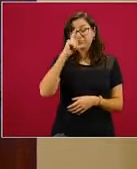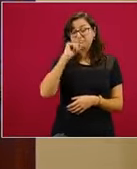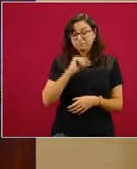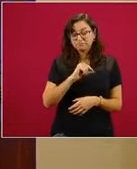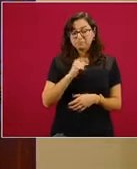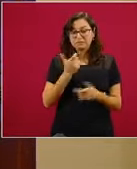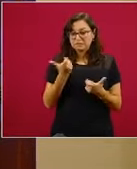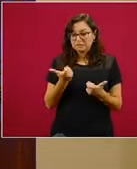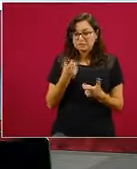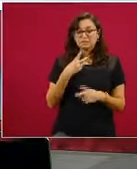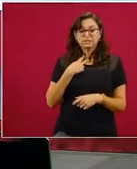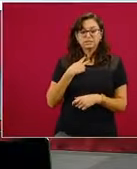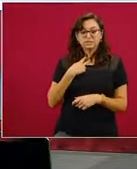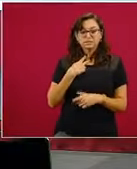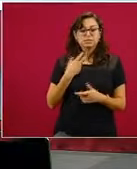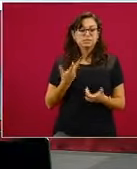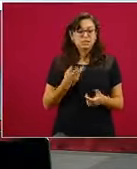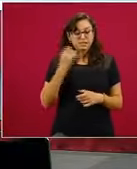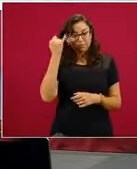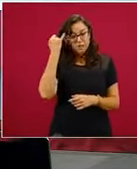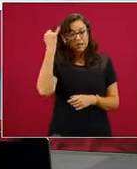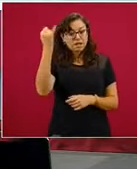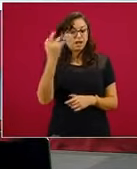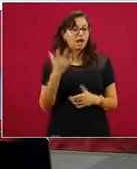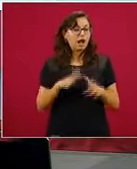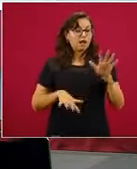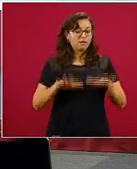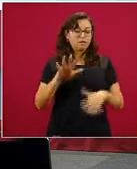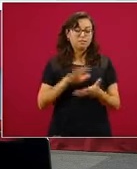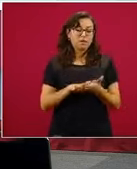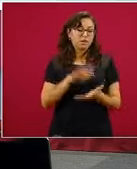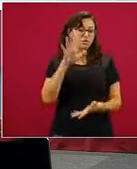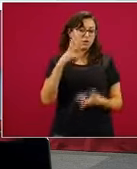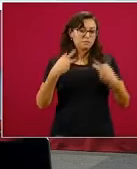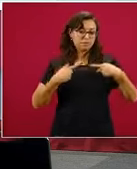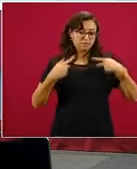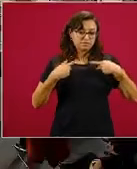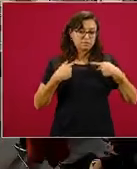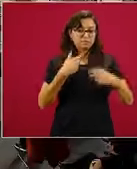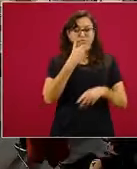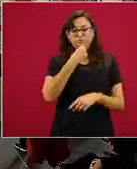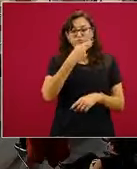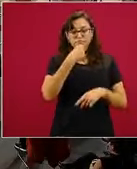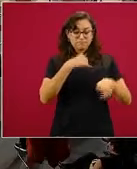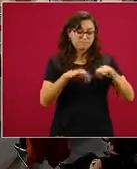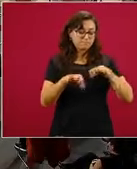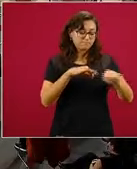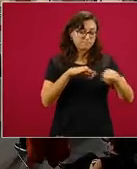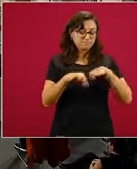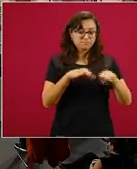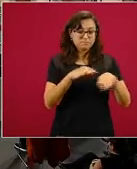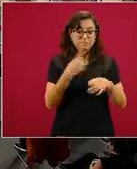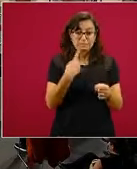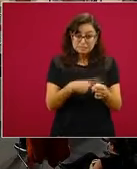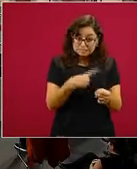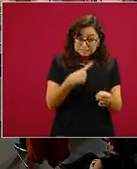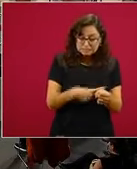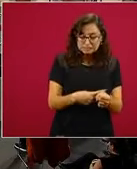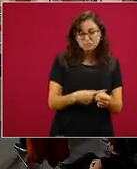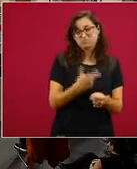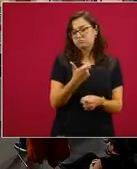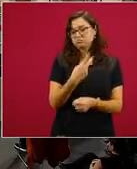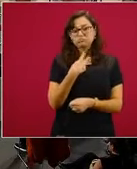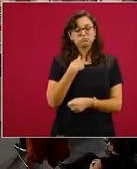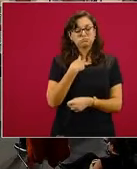que tenga una persona afectada por tuberculosis se va a ver mermada su economía. Entonces aquí tenemos un punto importante que tenemos